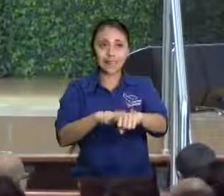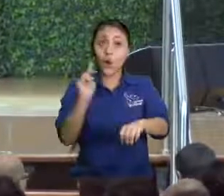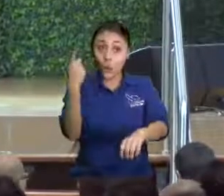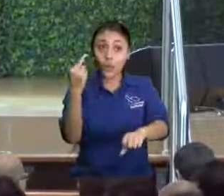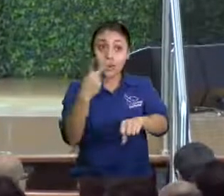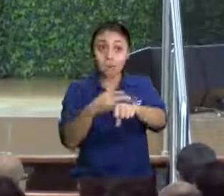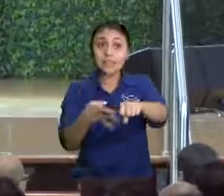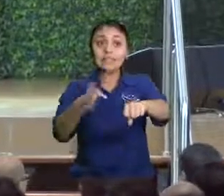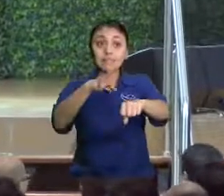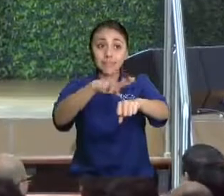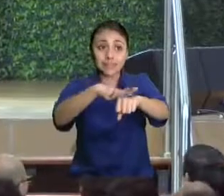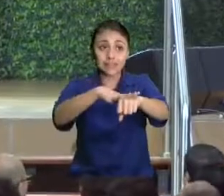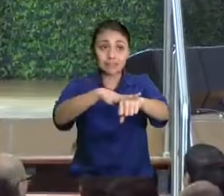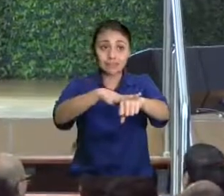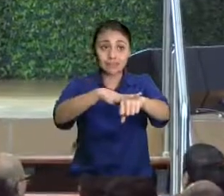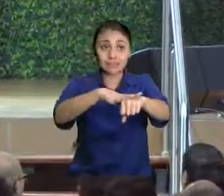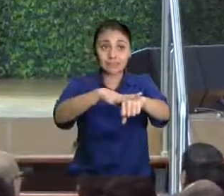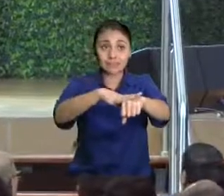Una vez más.